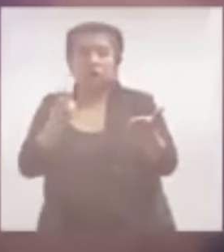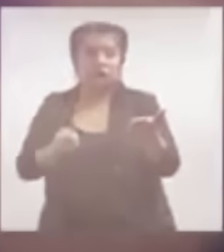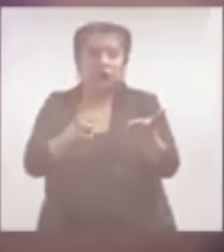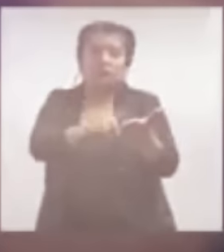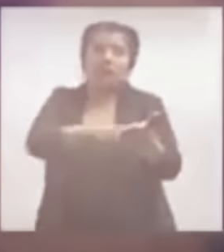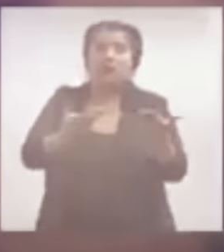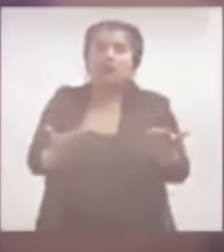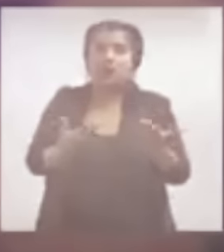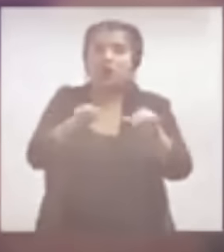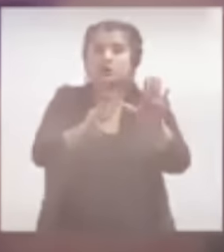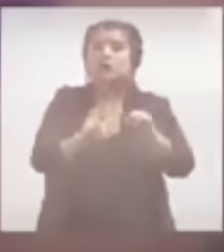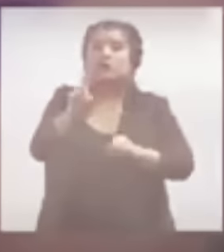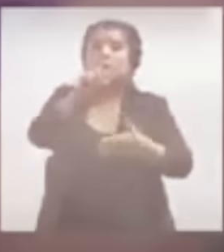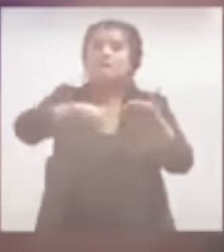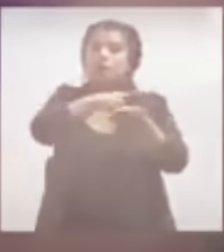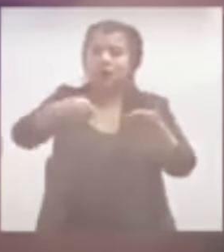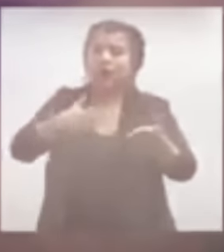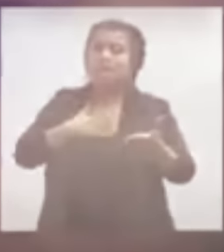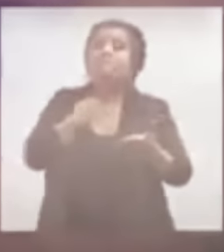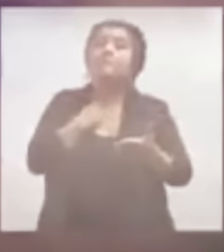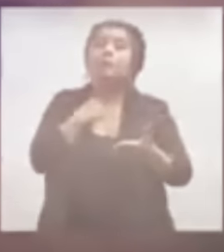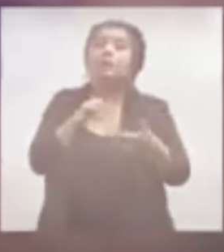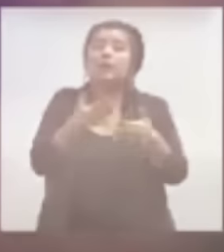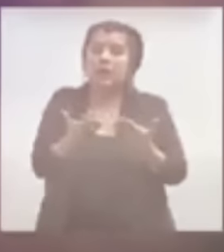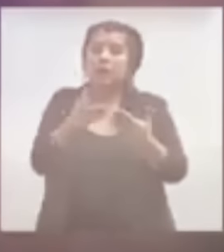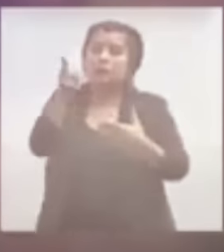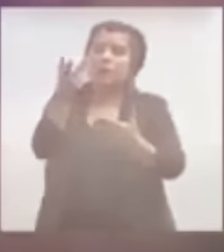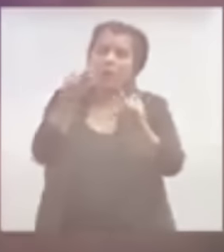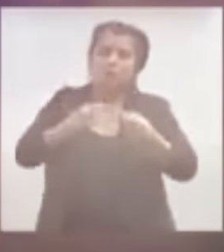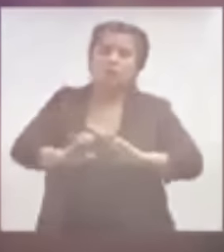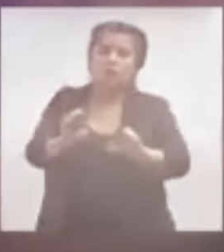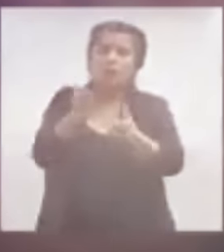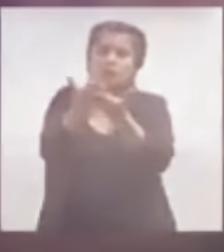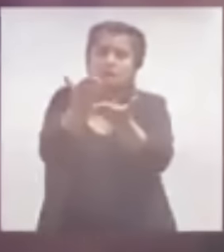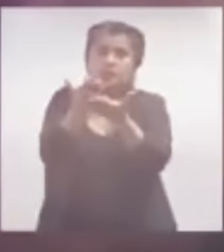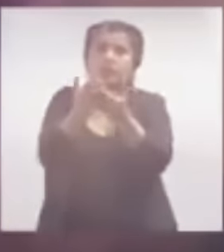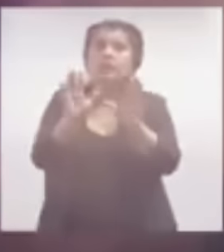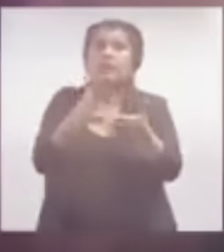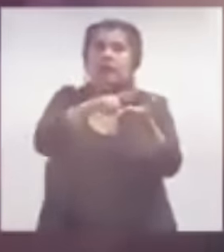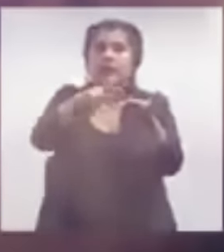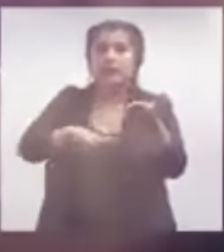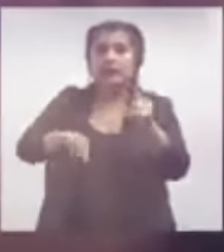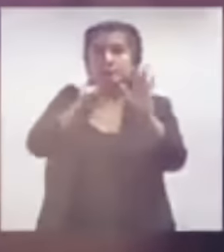los 81 votos, me gustaría que me diera el chance de proponer que se lea la